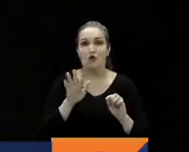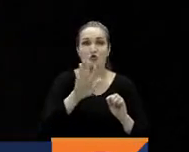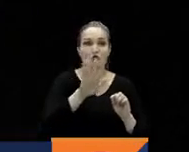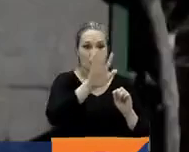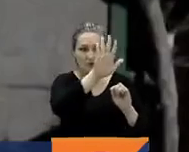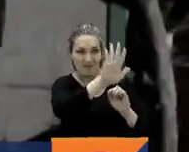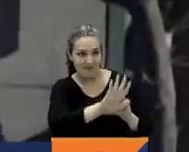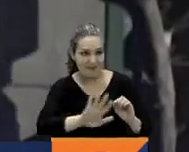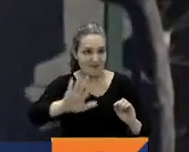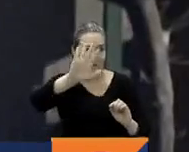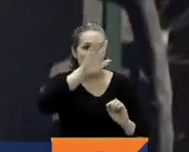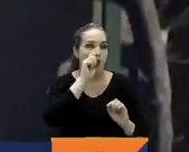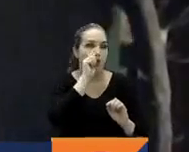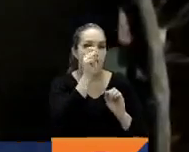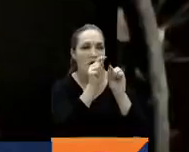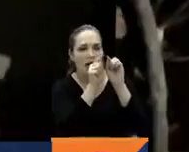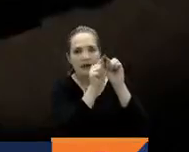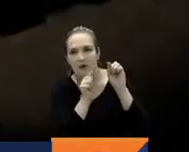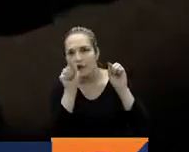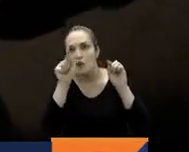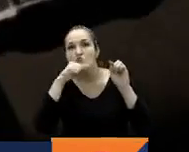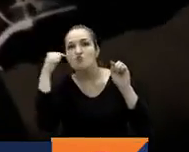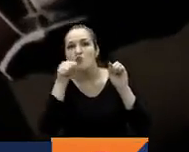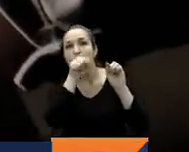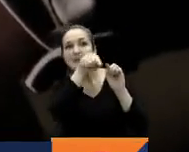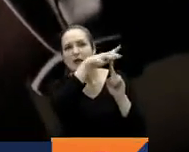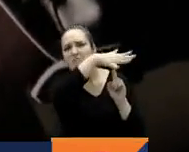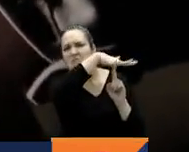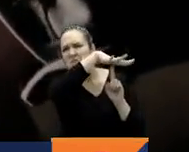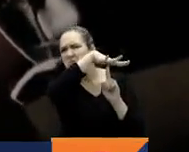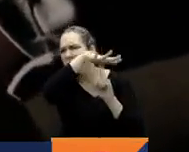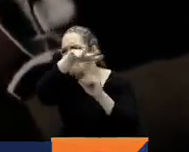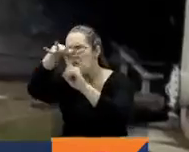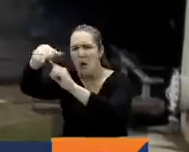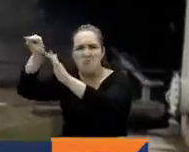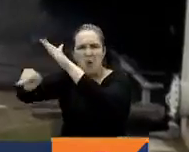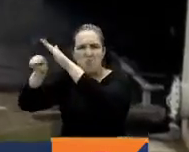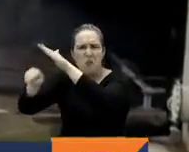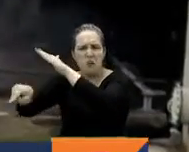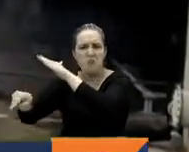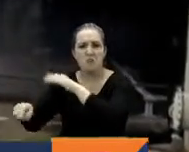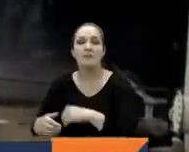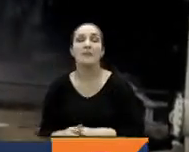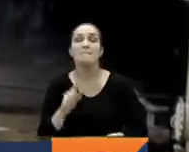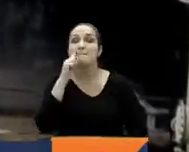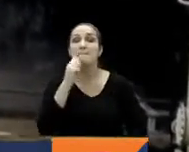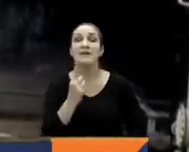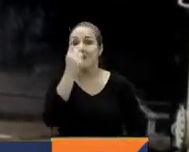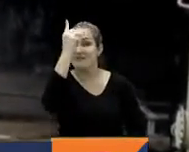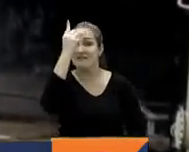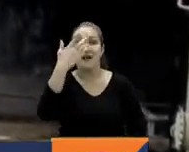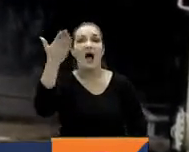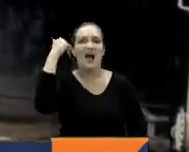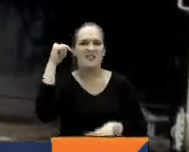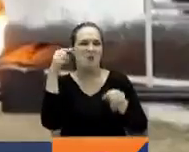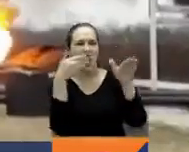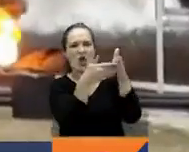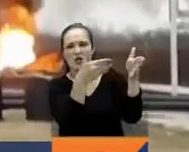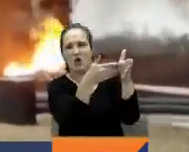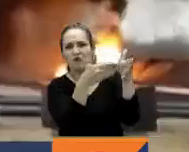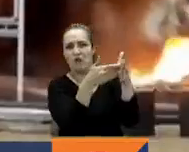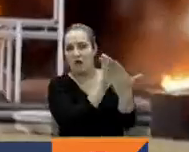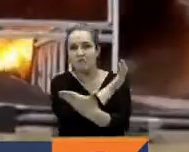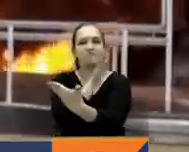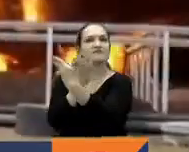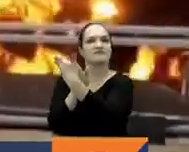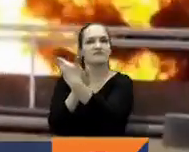uno de los frentes en Ucrania que ha resistido con más crudeza la guerra que se prolonga. Sería el primero de su tipo, el primer giro hacia sí misma de